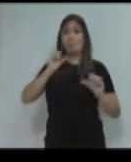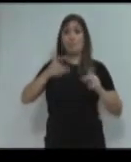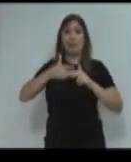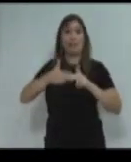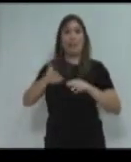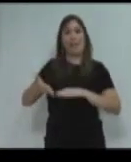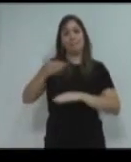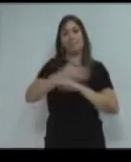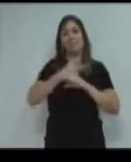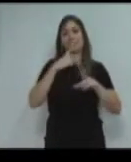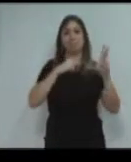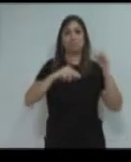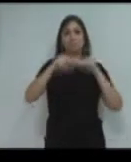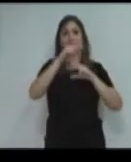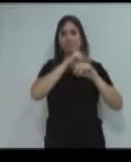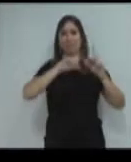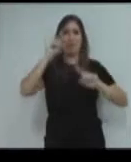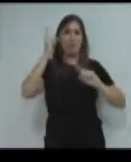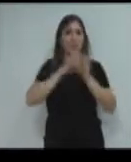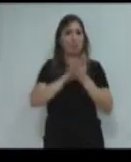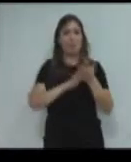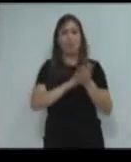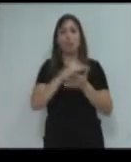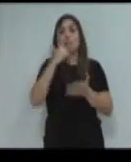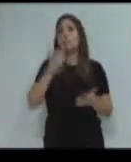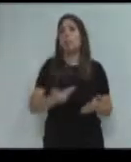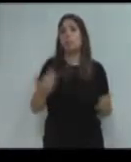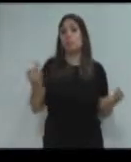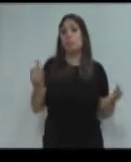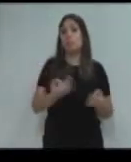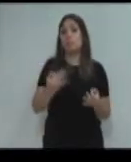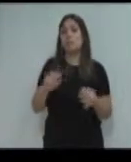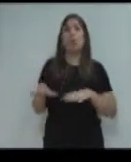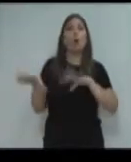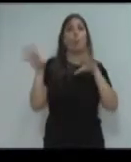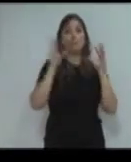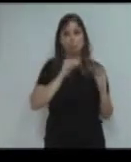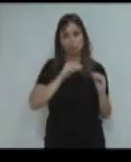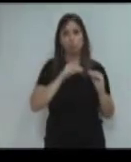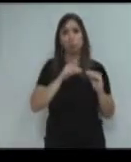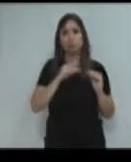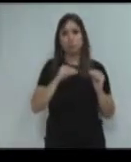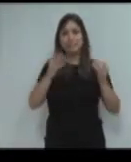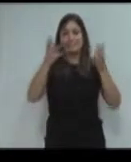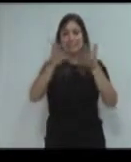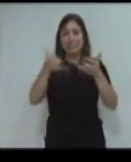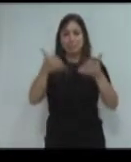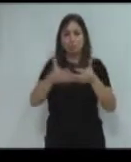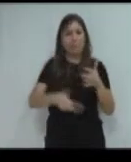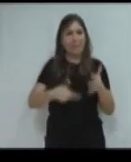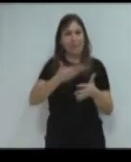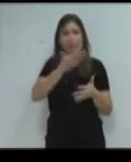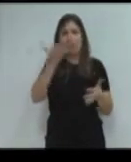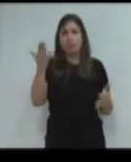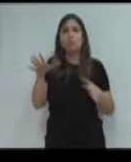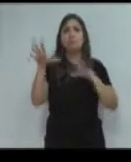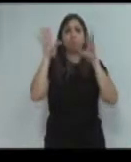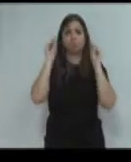comentando la importancia de la comprensión, de la documentación en general, ¿no?